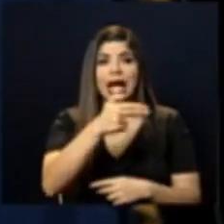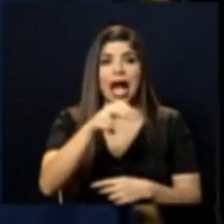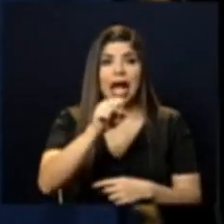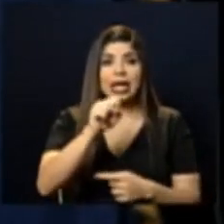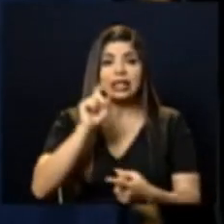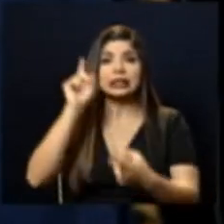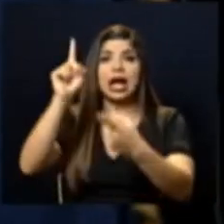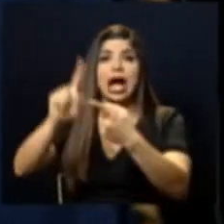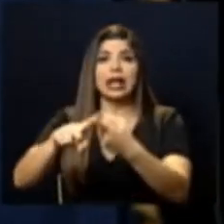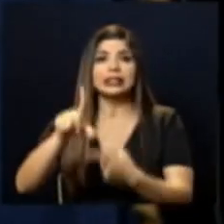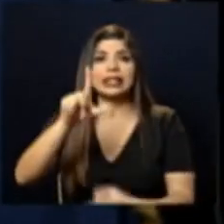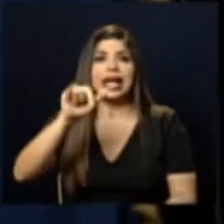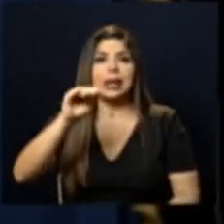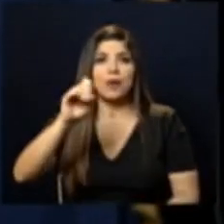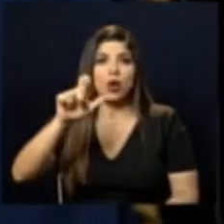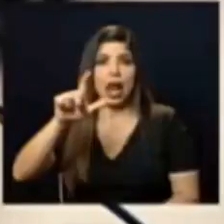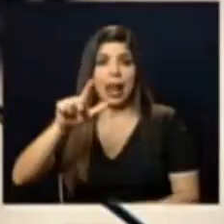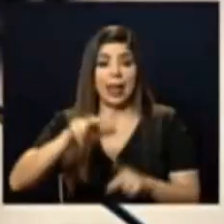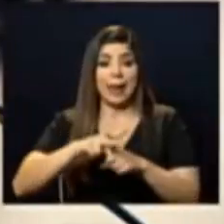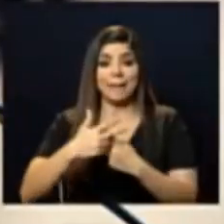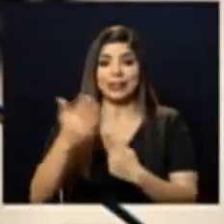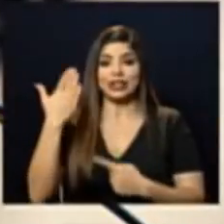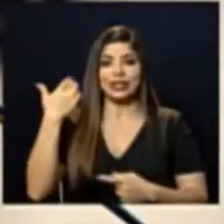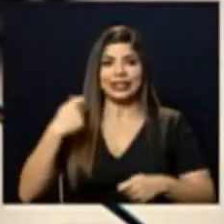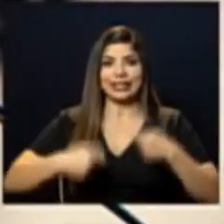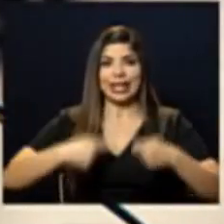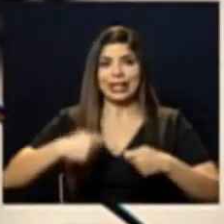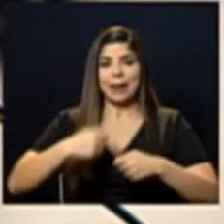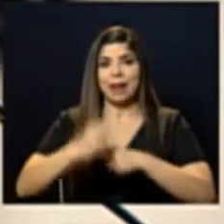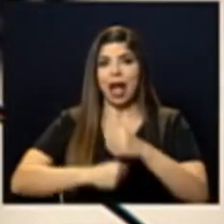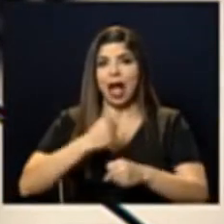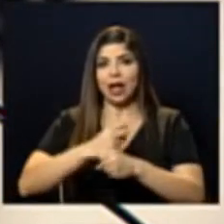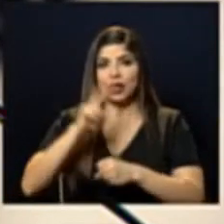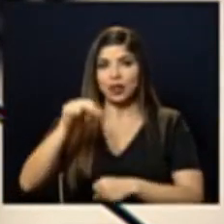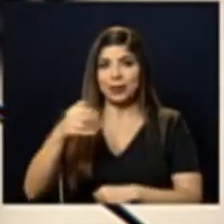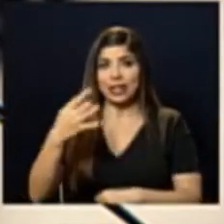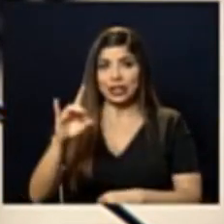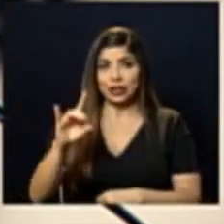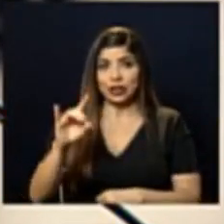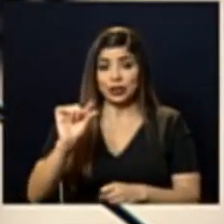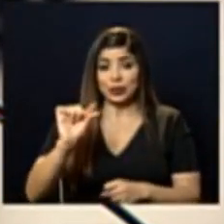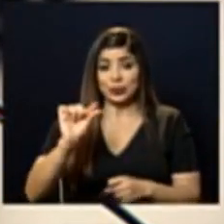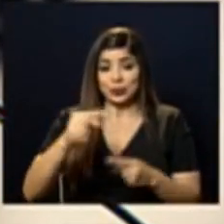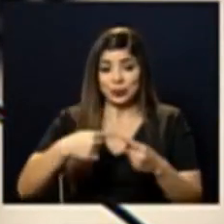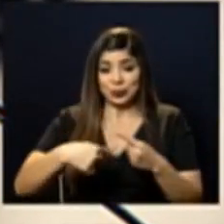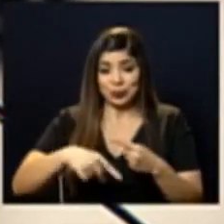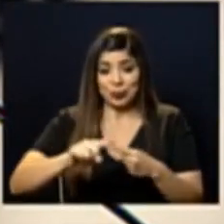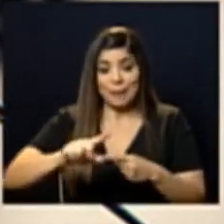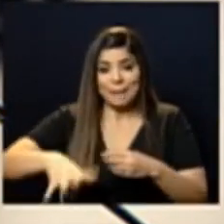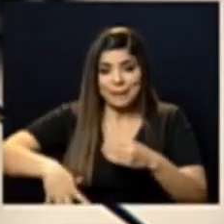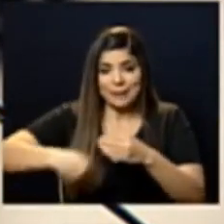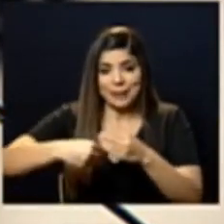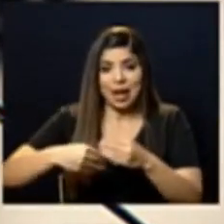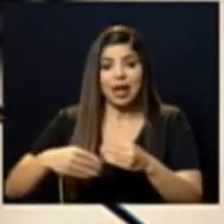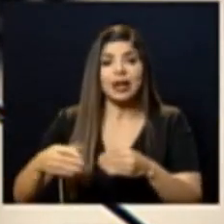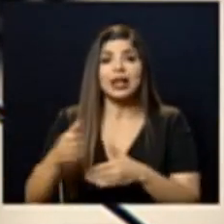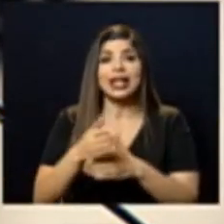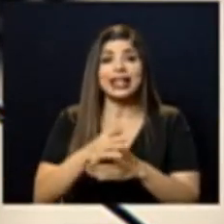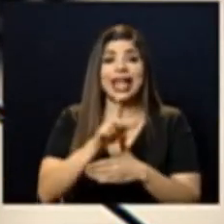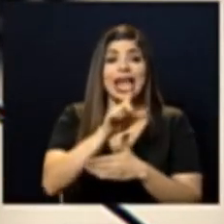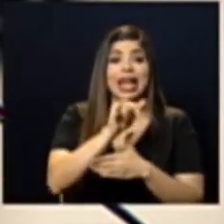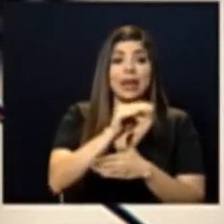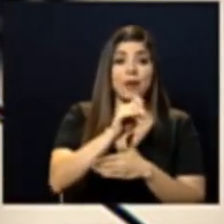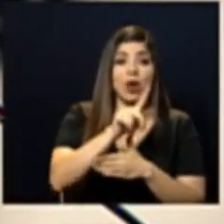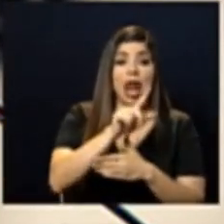Cañas-Limonal, que dio inicio en septiembre del 2018, y estamos a punto de sumar pronto los tramos entre